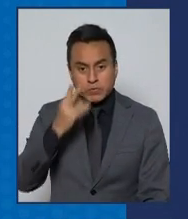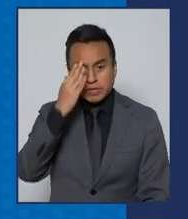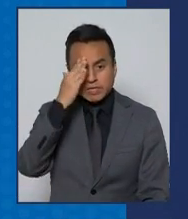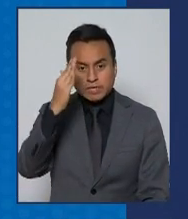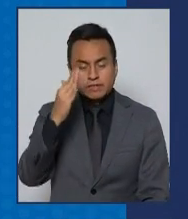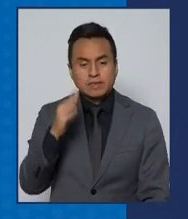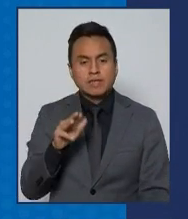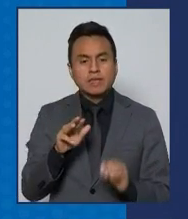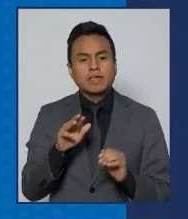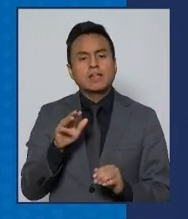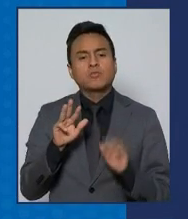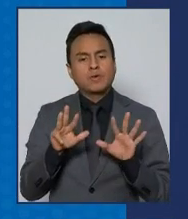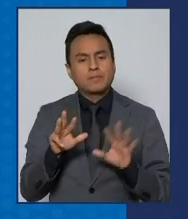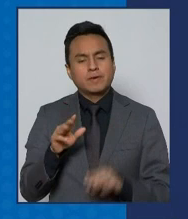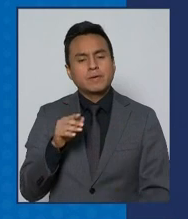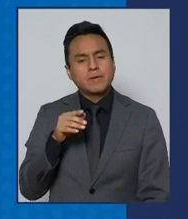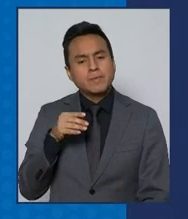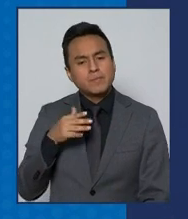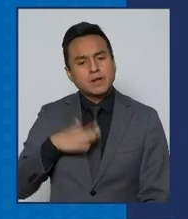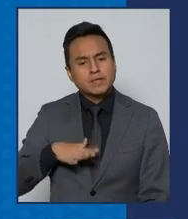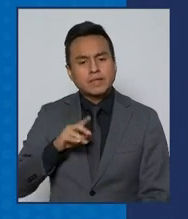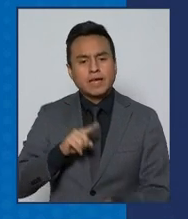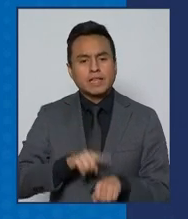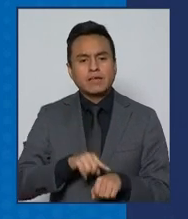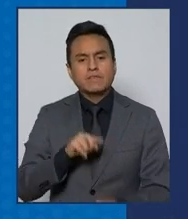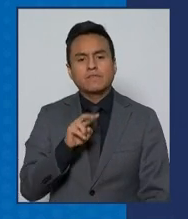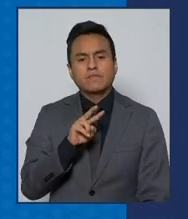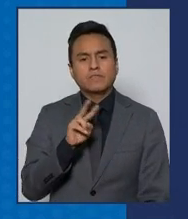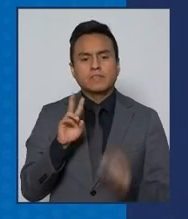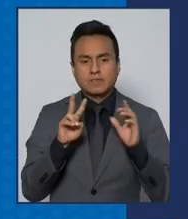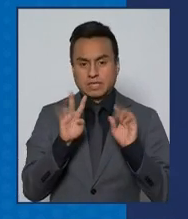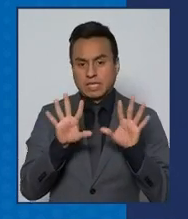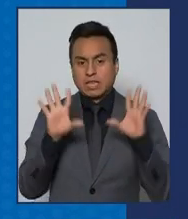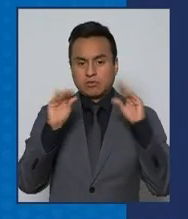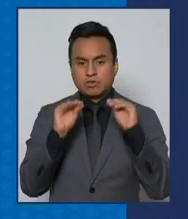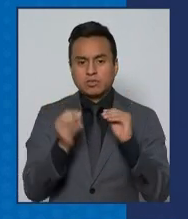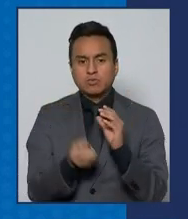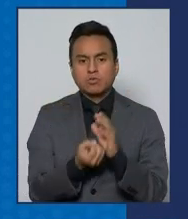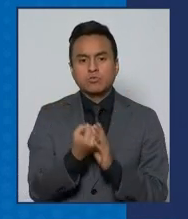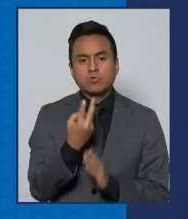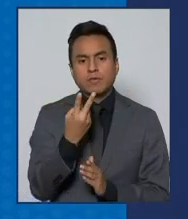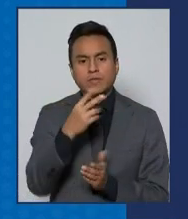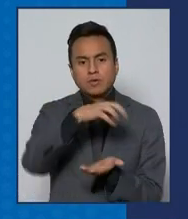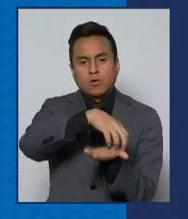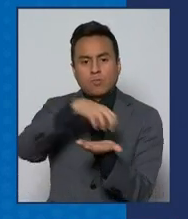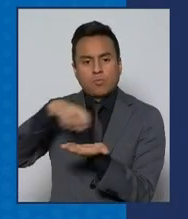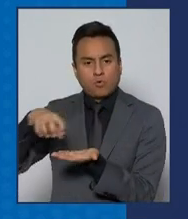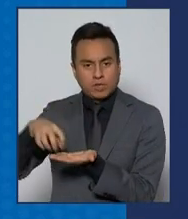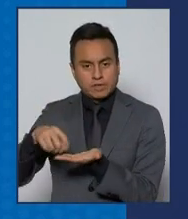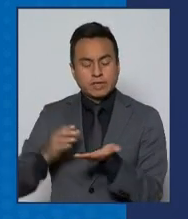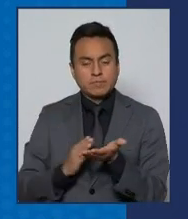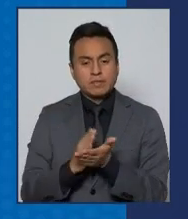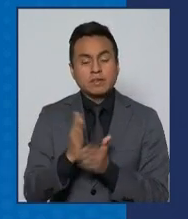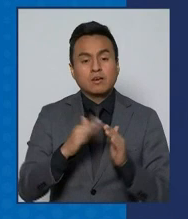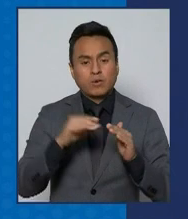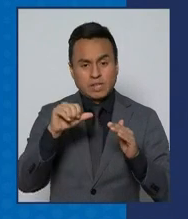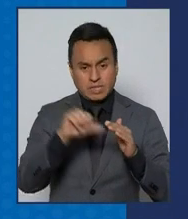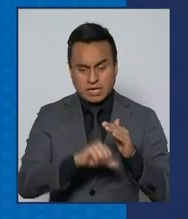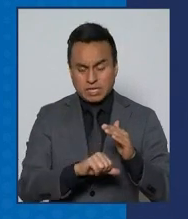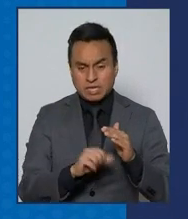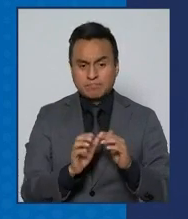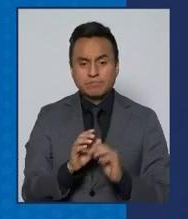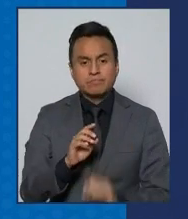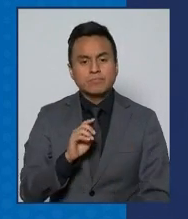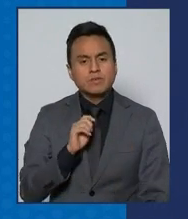el martes 9, a las 22 horas, hay dos nuevas comunas que entran en cuarentena.